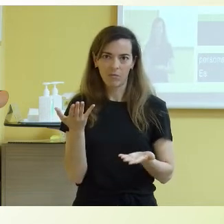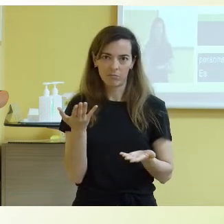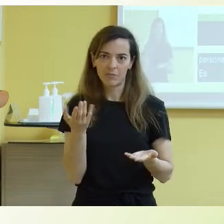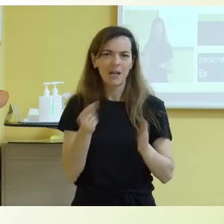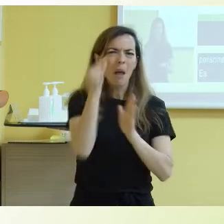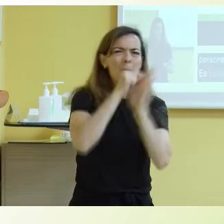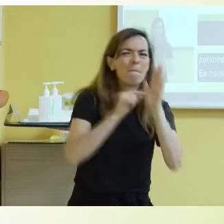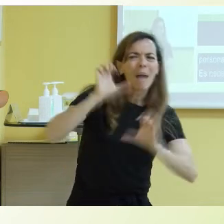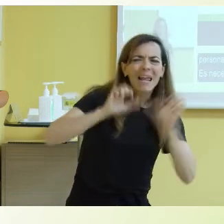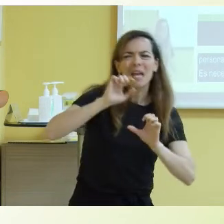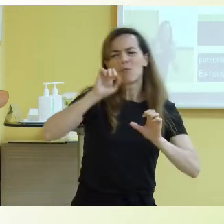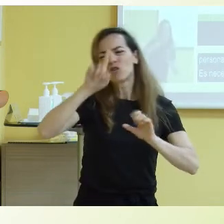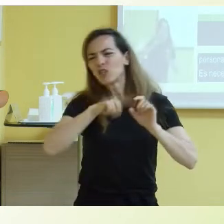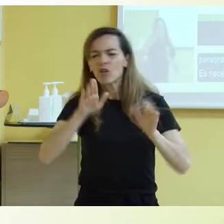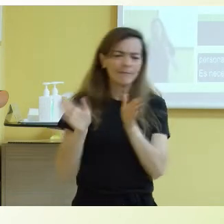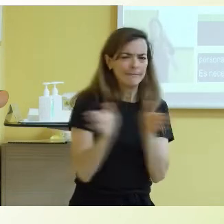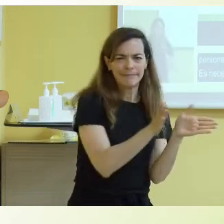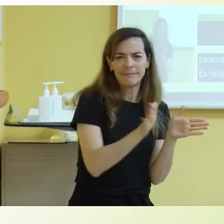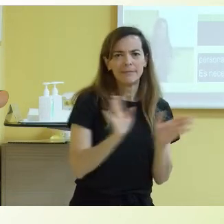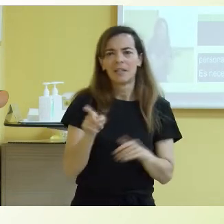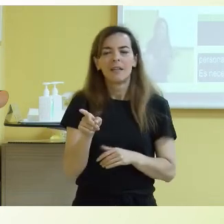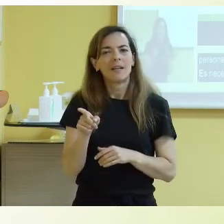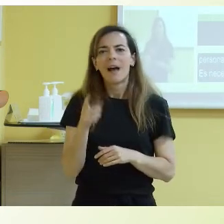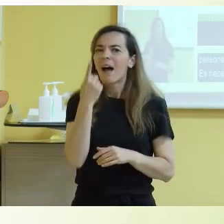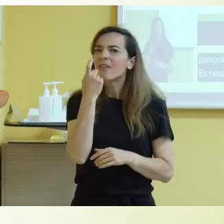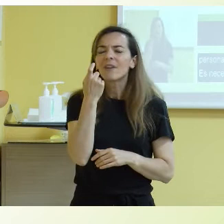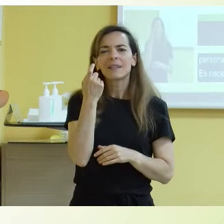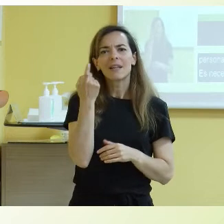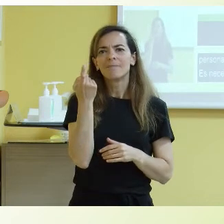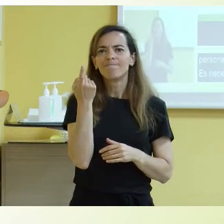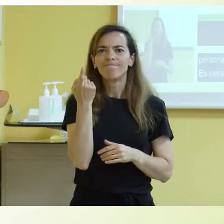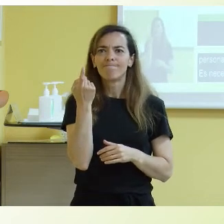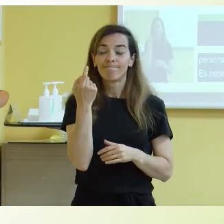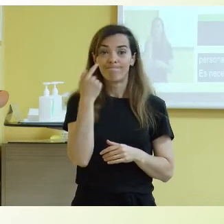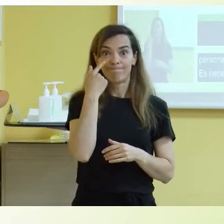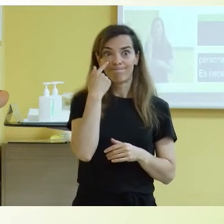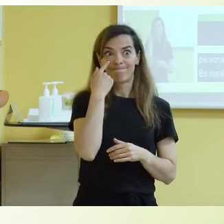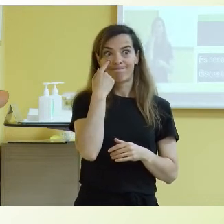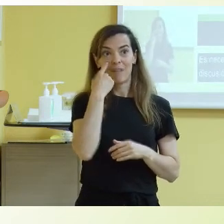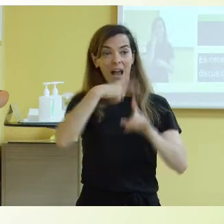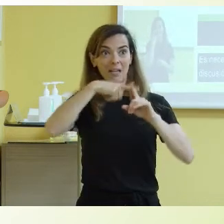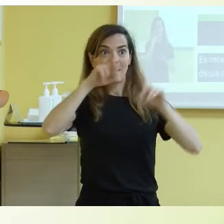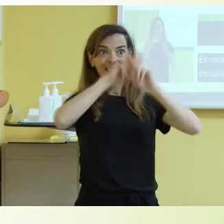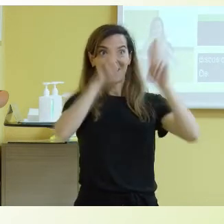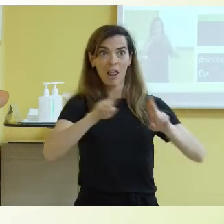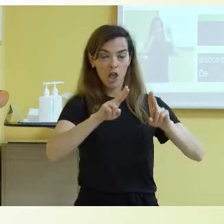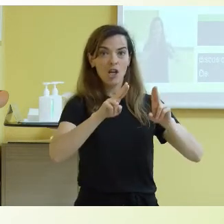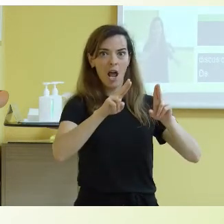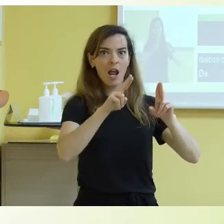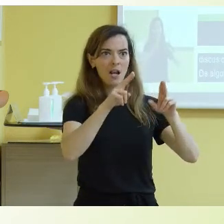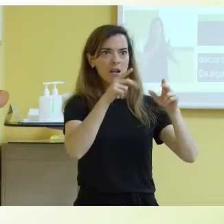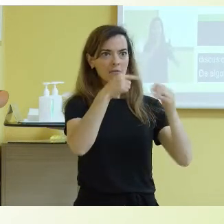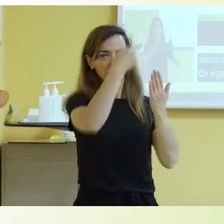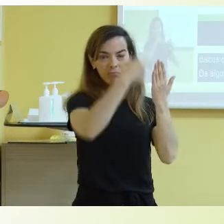valemos o no. Hay que, de alguna manera, tenemos una CID que a nivel internacional nos estandariza, pero a nivel de comunidades